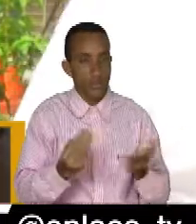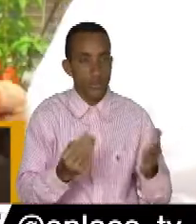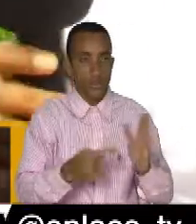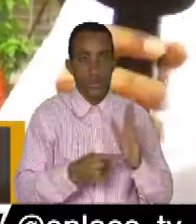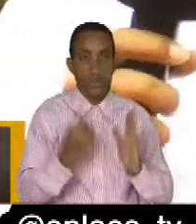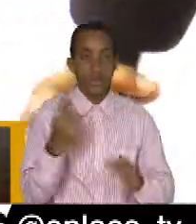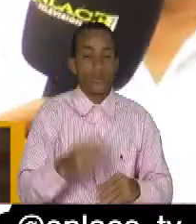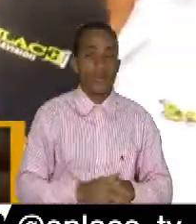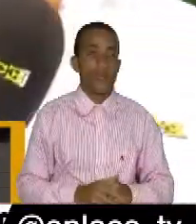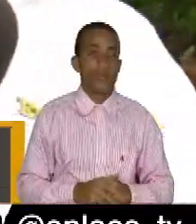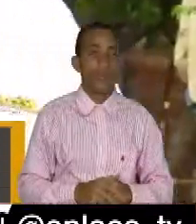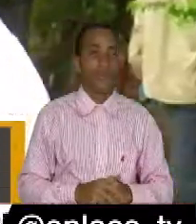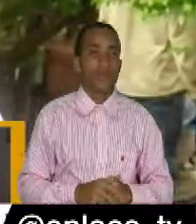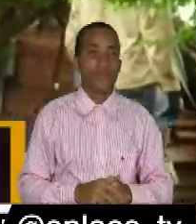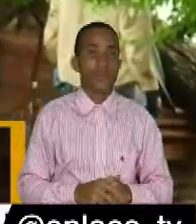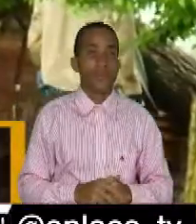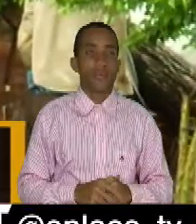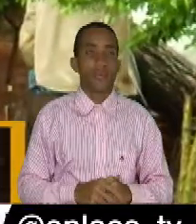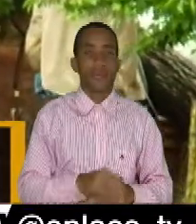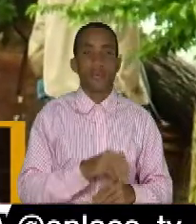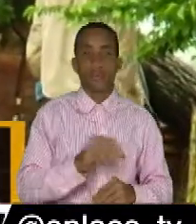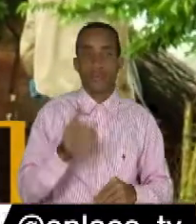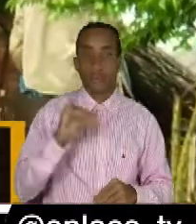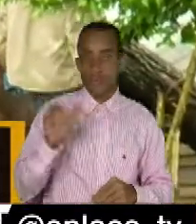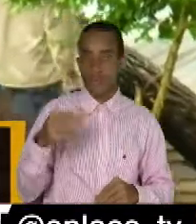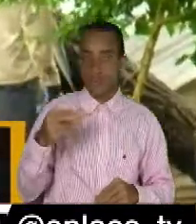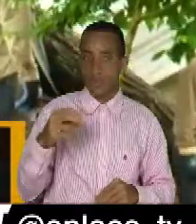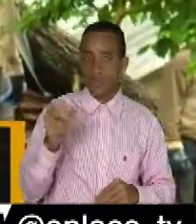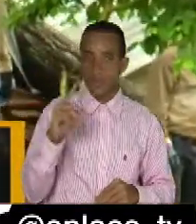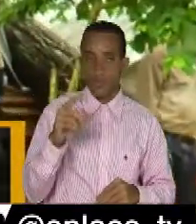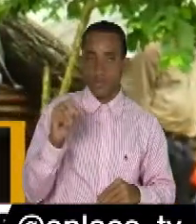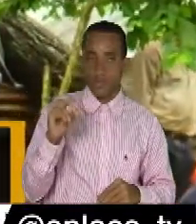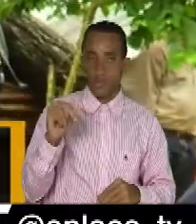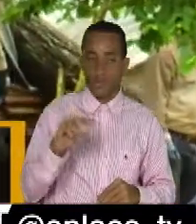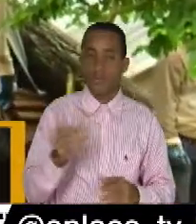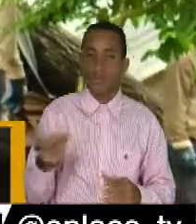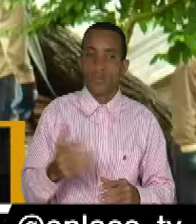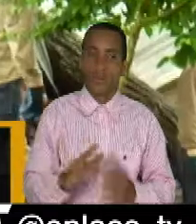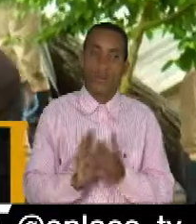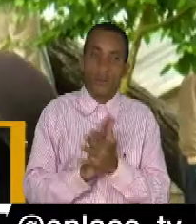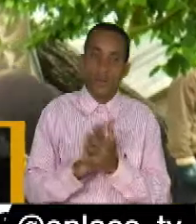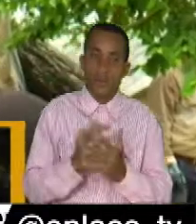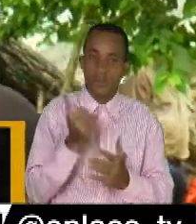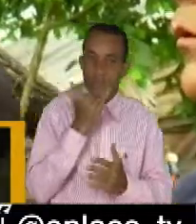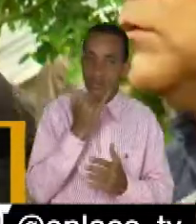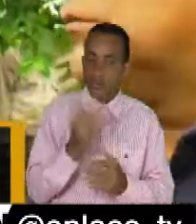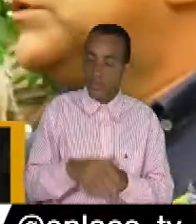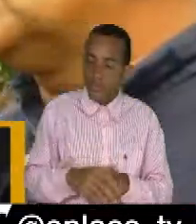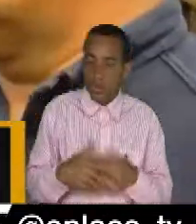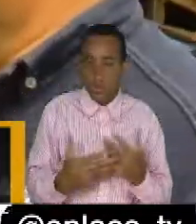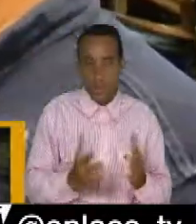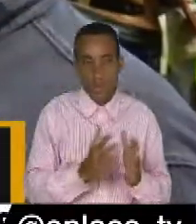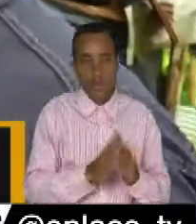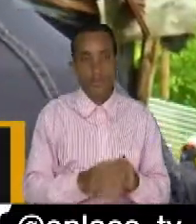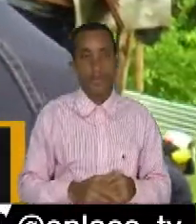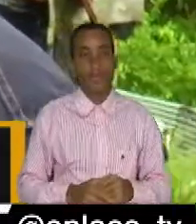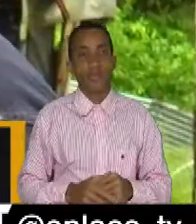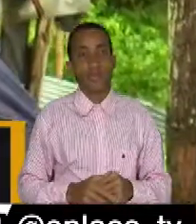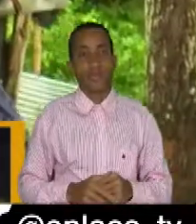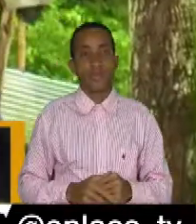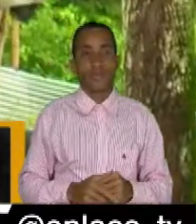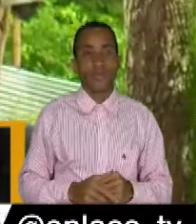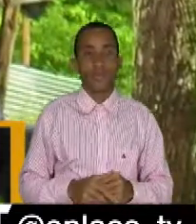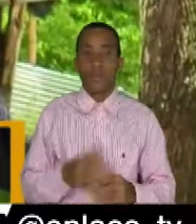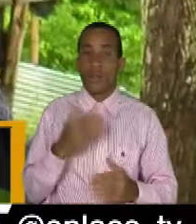vez. Por eso vamos a hablar con Johnson Pavón, quien siempre ha estado atento a estos temas. Cuéntenos cómo han atendido la emergencia. Pues buenos